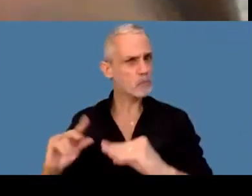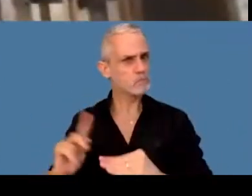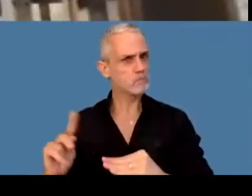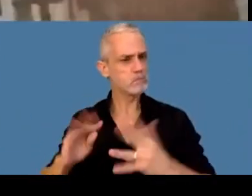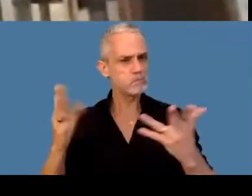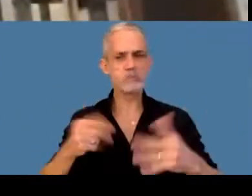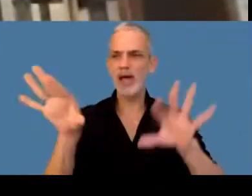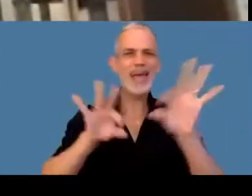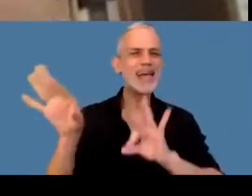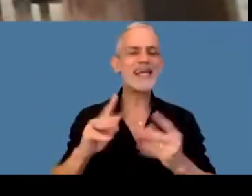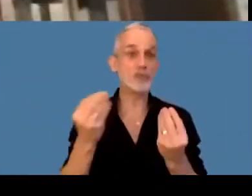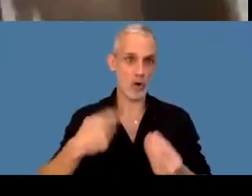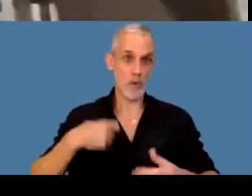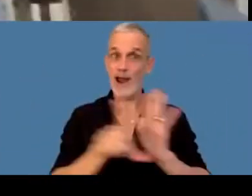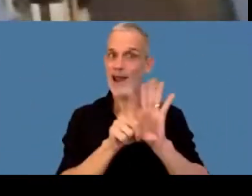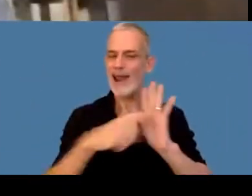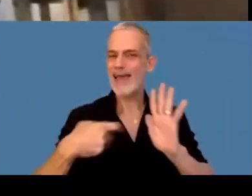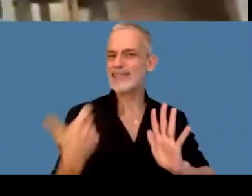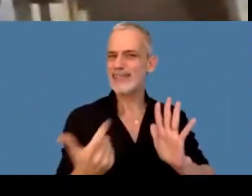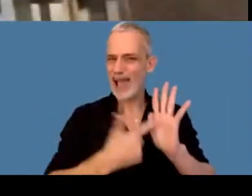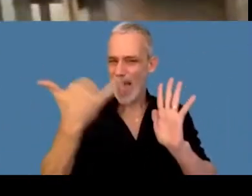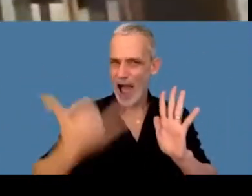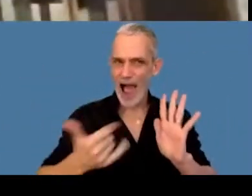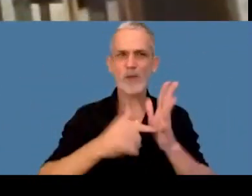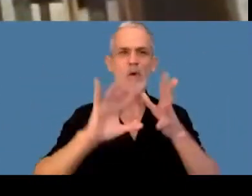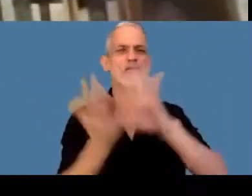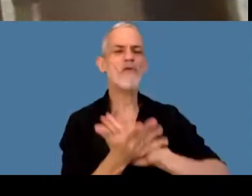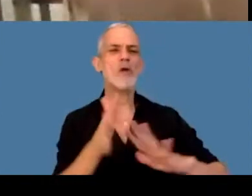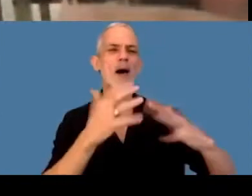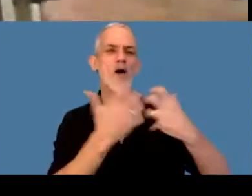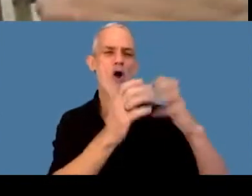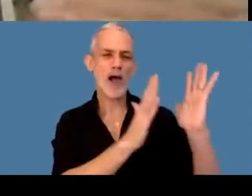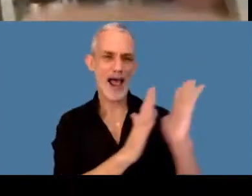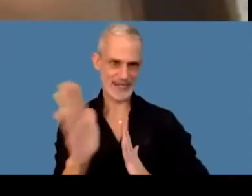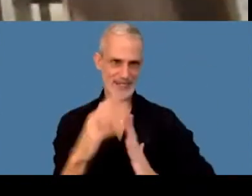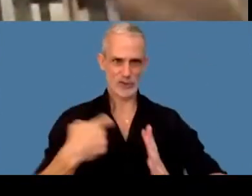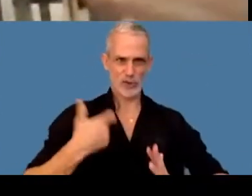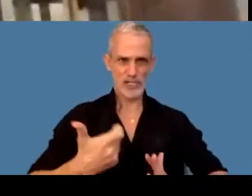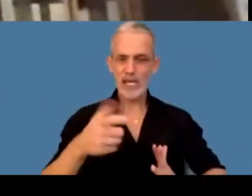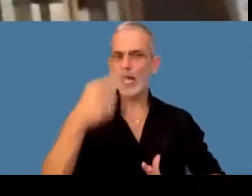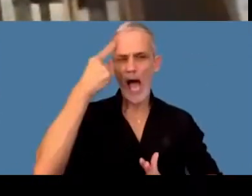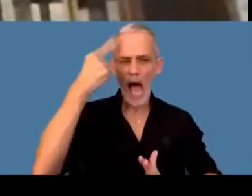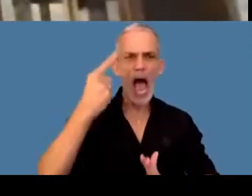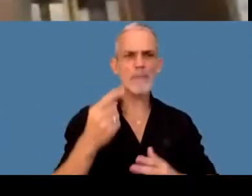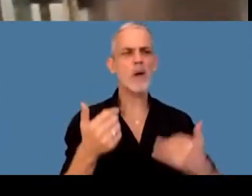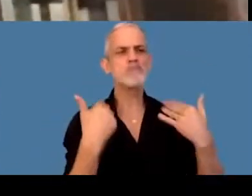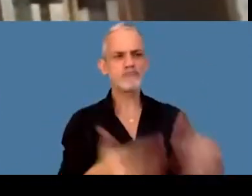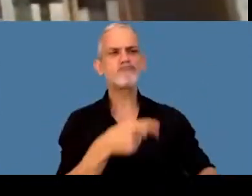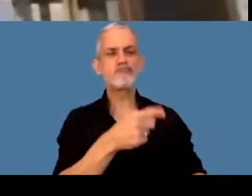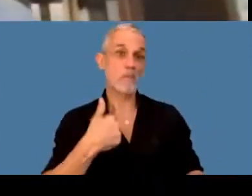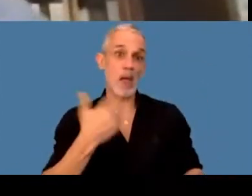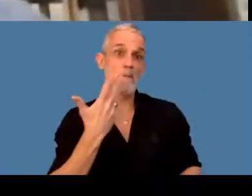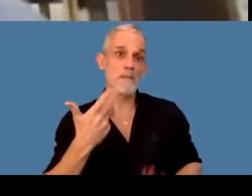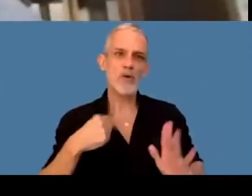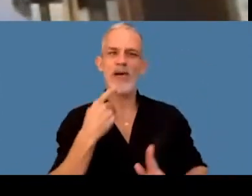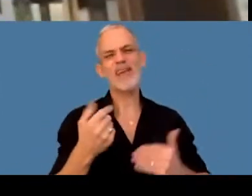elección por nuestra ley sindical de una forma de organización sindical que se considera más beneficiosa. A mí me gusta hablar, ¿se acuerdan